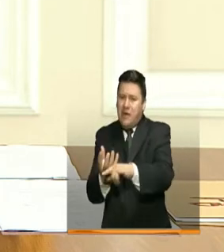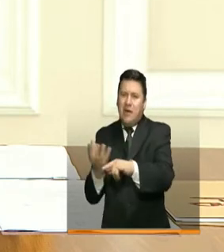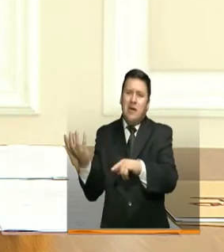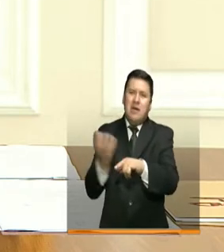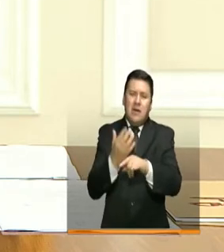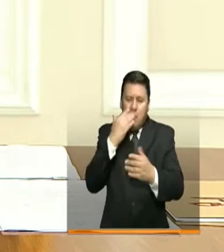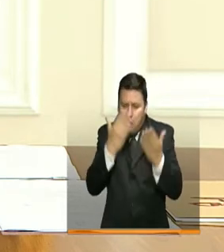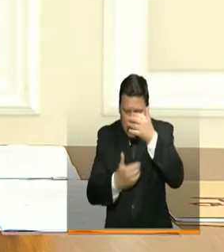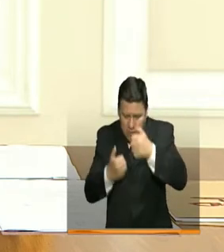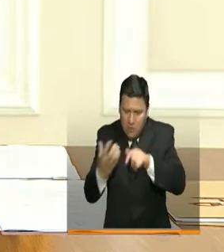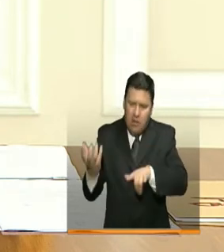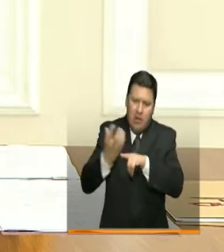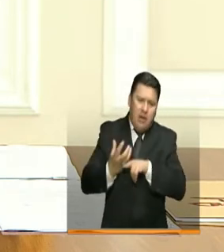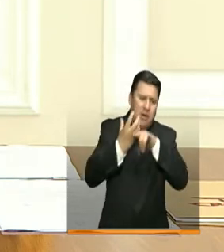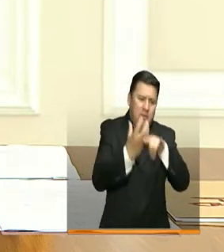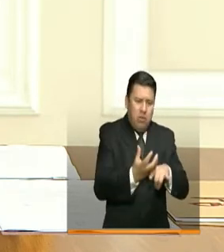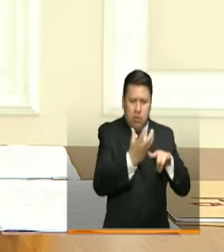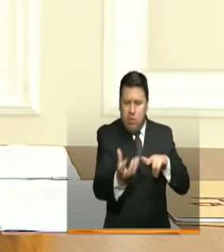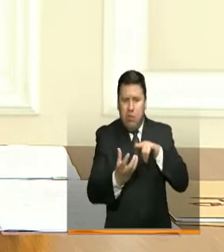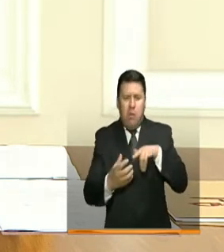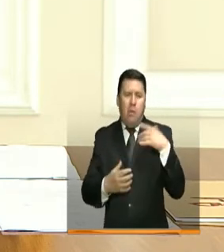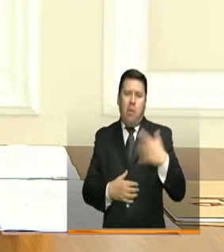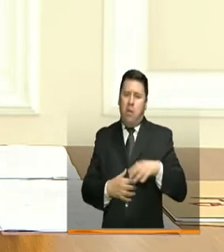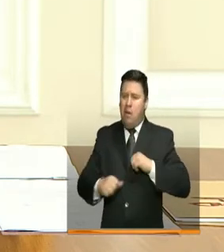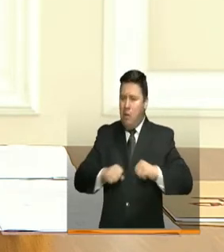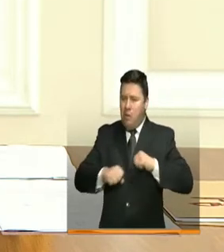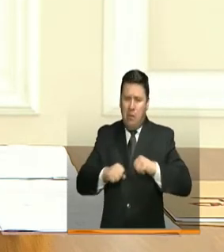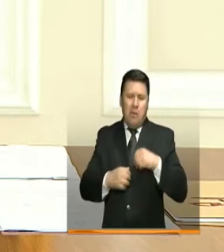llegada de pruebas. Ha estado también llegando con los